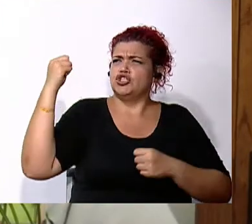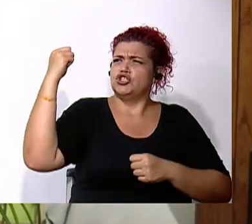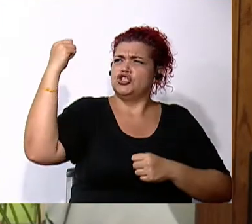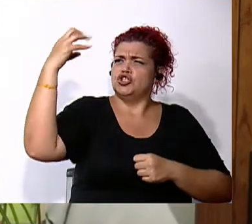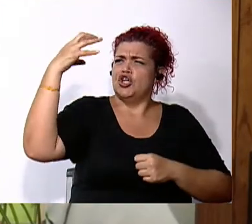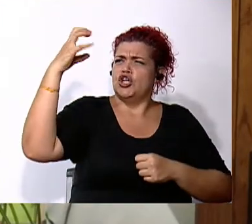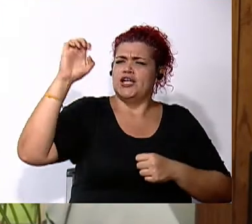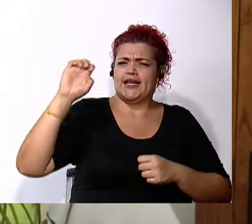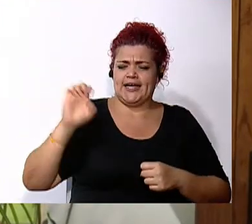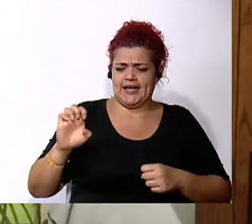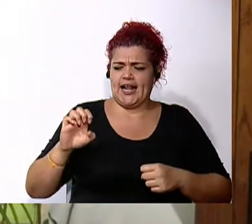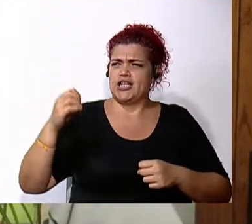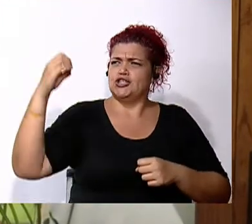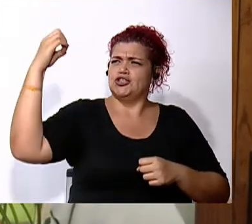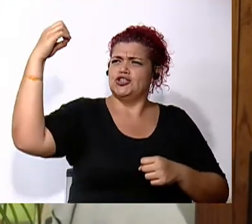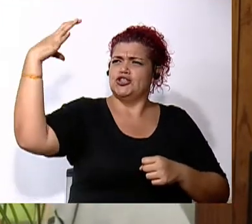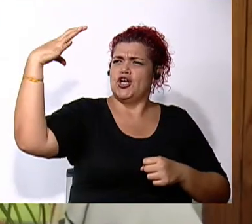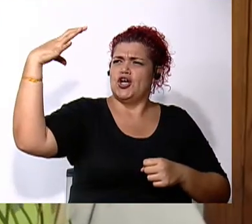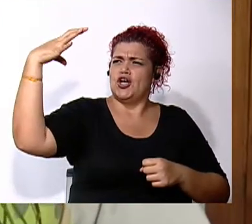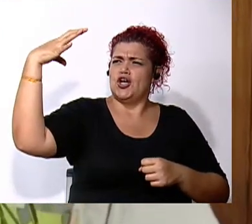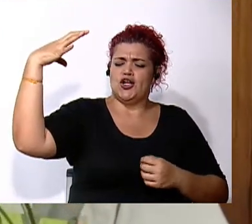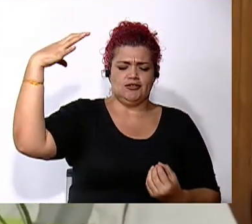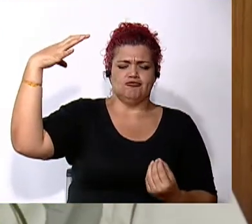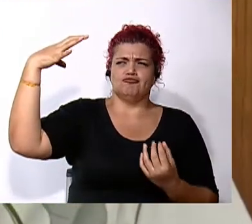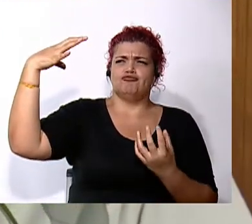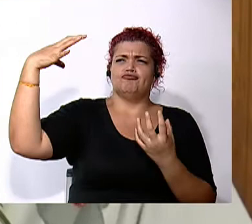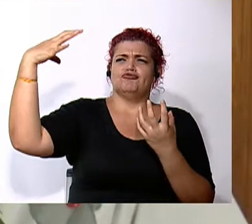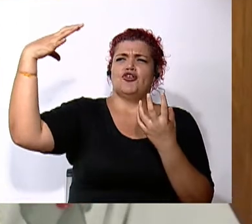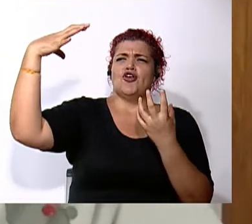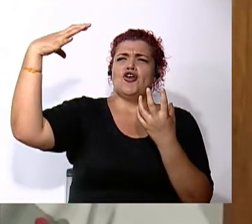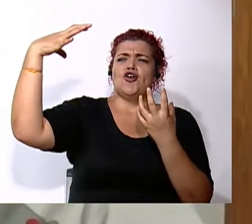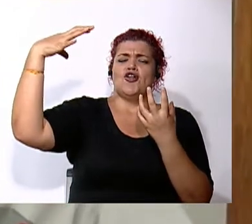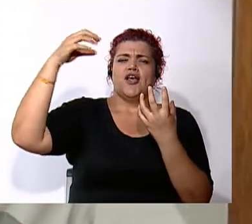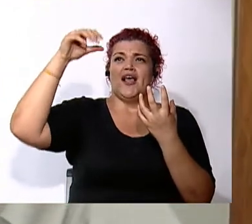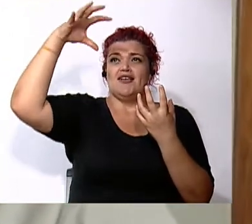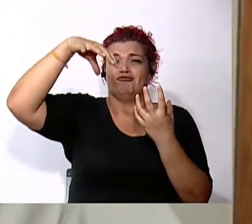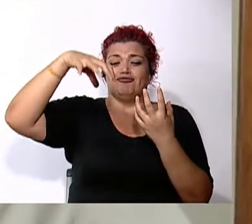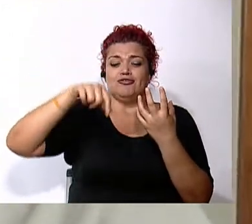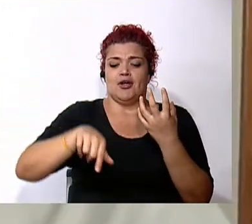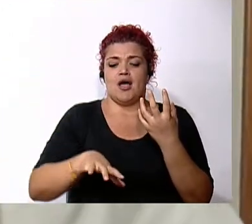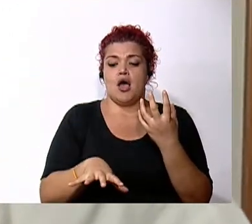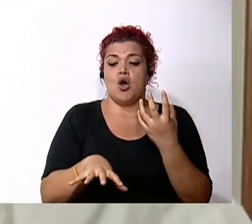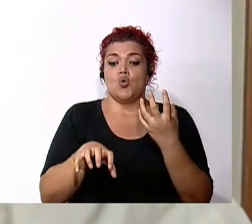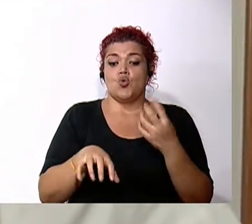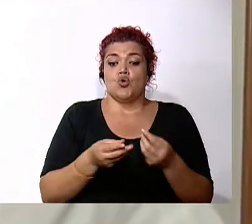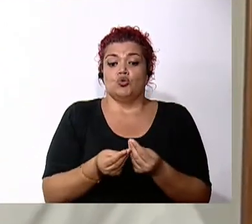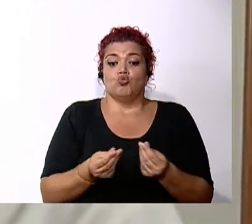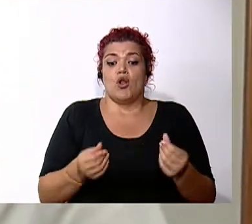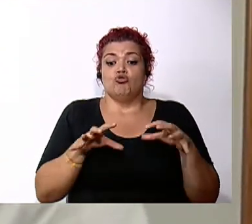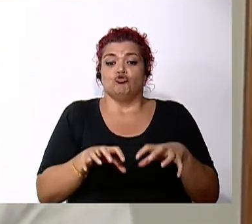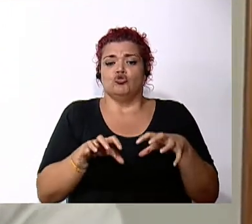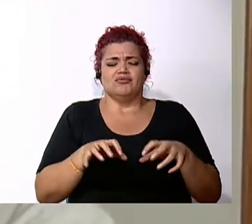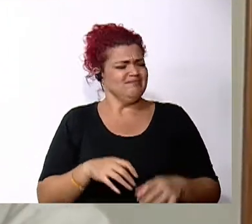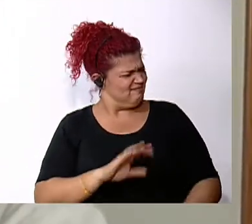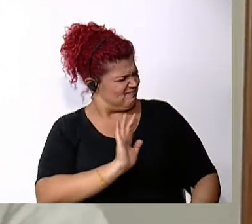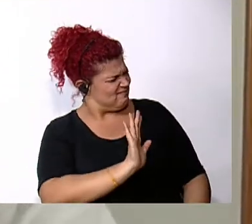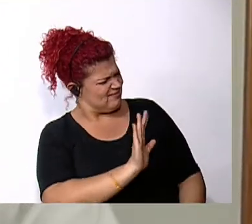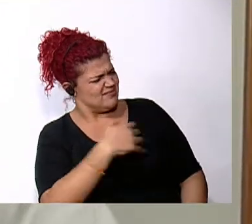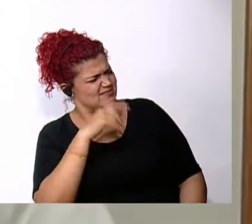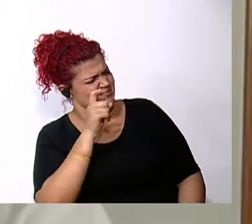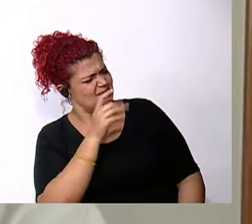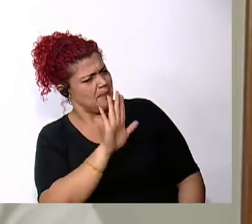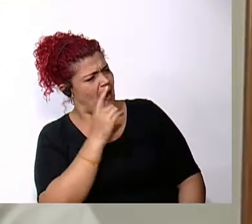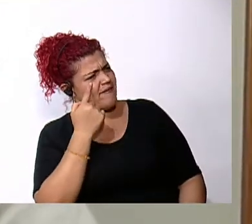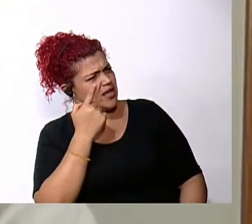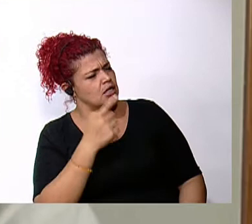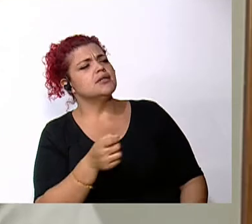la toman de la luz del sol. Pero vamos a ver, las plantas obtienen energía